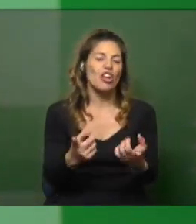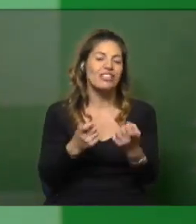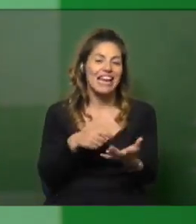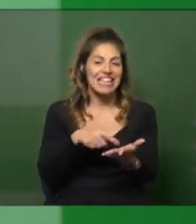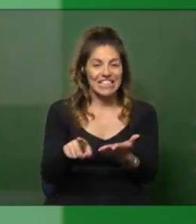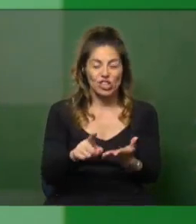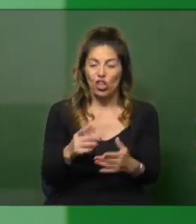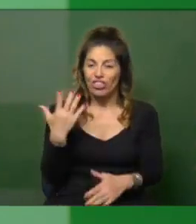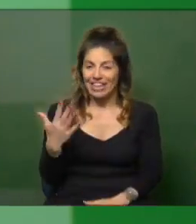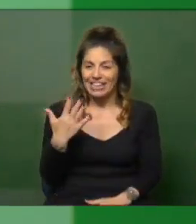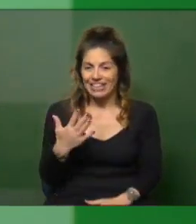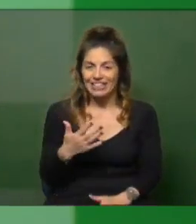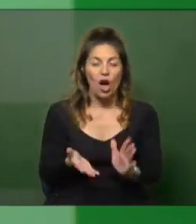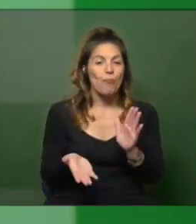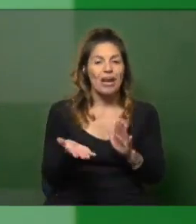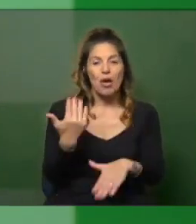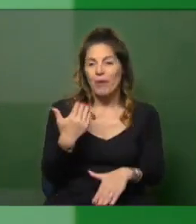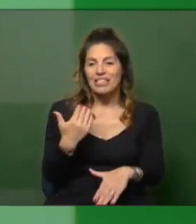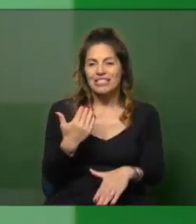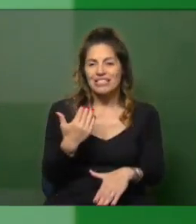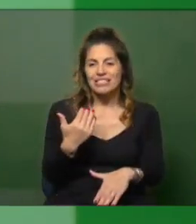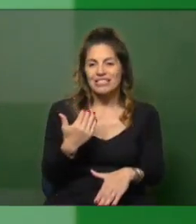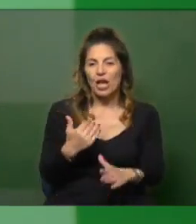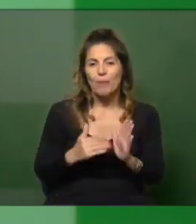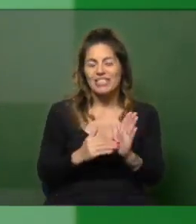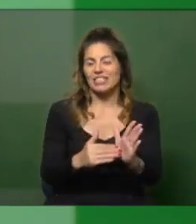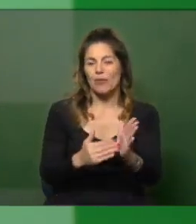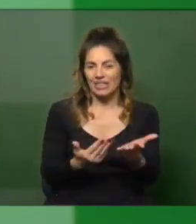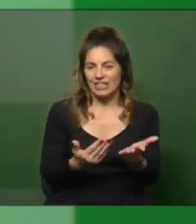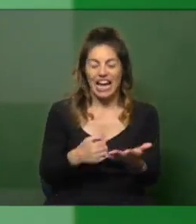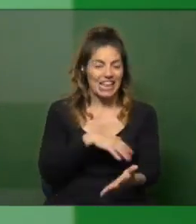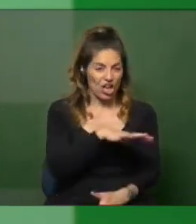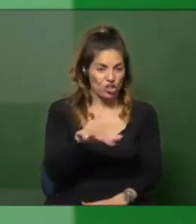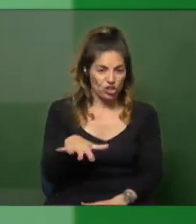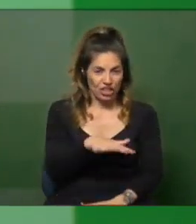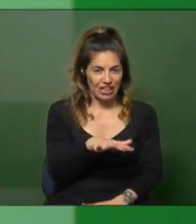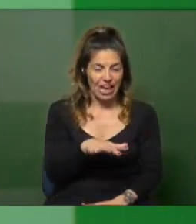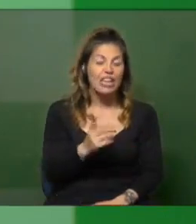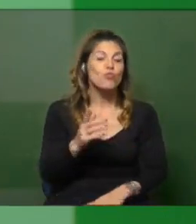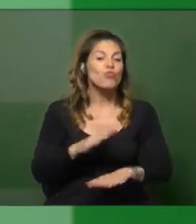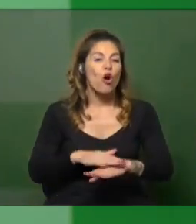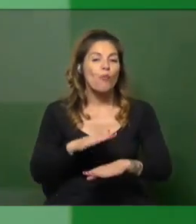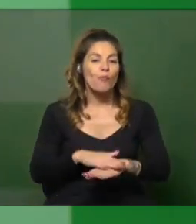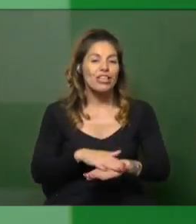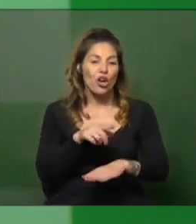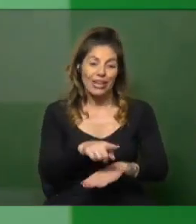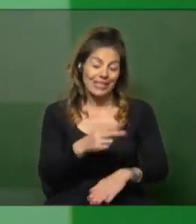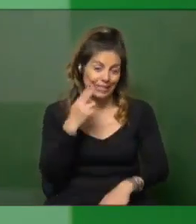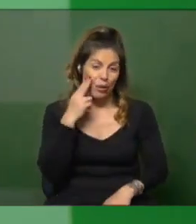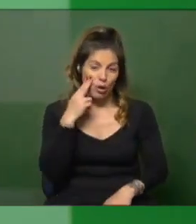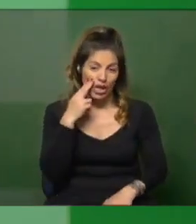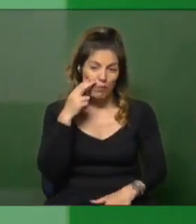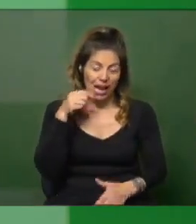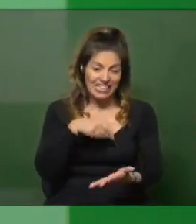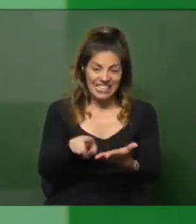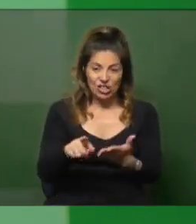para tener un poco más de de presentaba digamos en la la sociedad hasta que en un momento y ese es el gran problema de la centroderecha